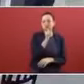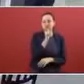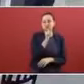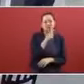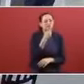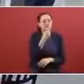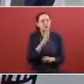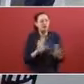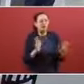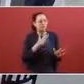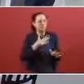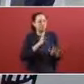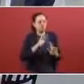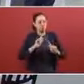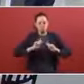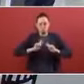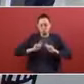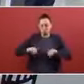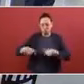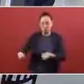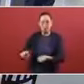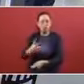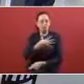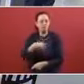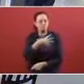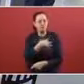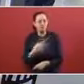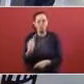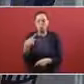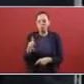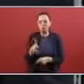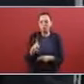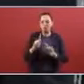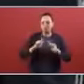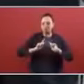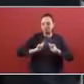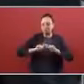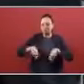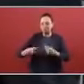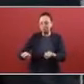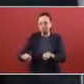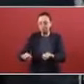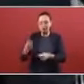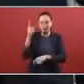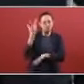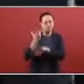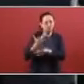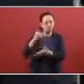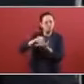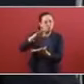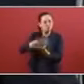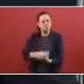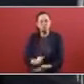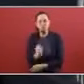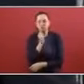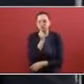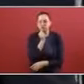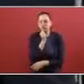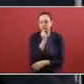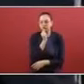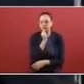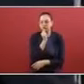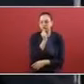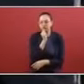su hijo, pero la transacción o el cambio de propietario no está registrado en Estados Unidos. Si en este caso